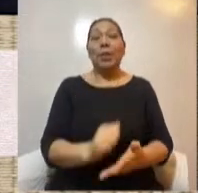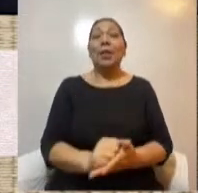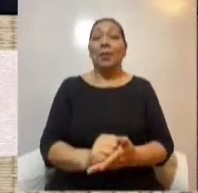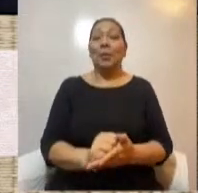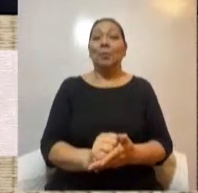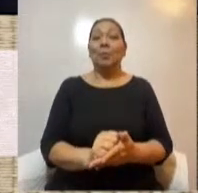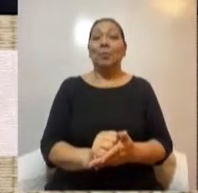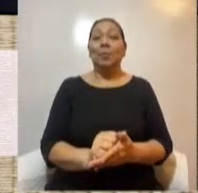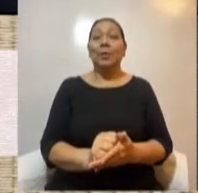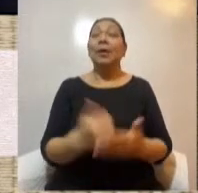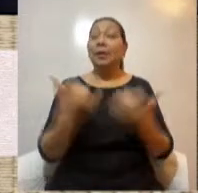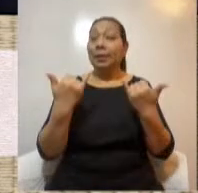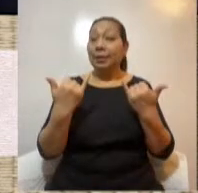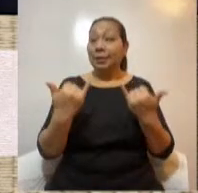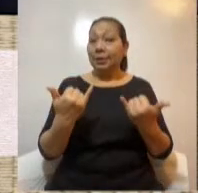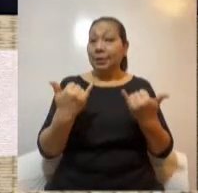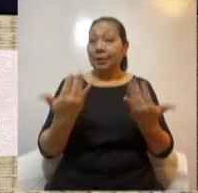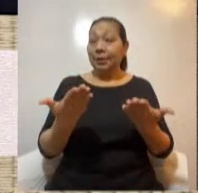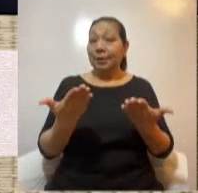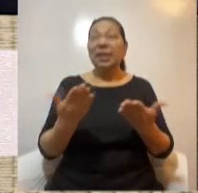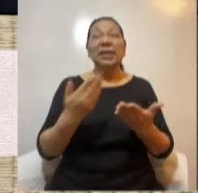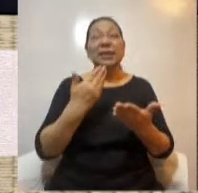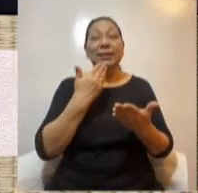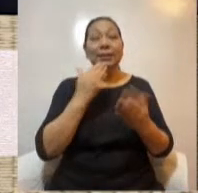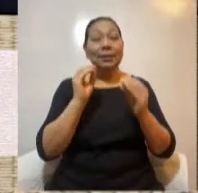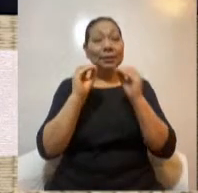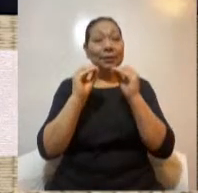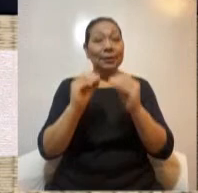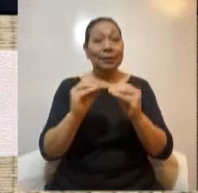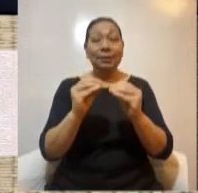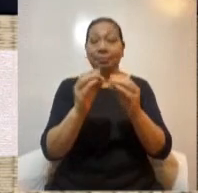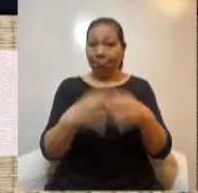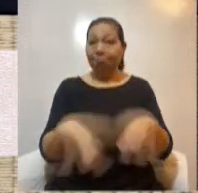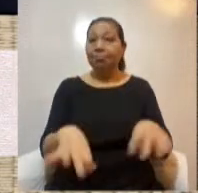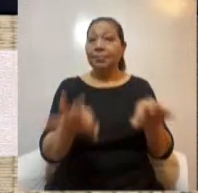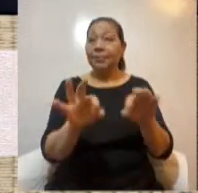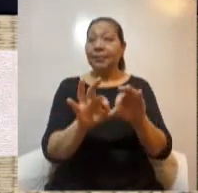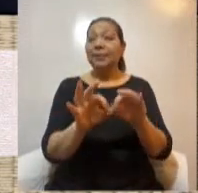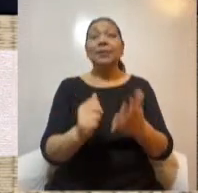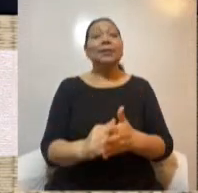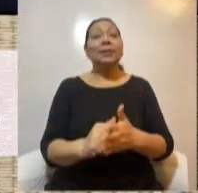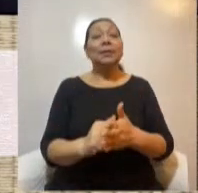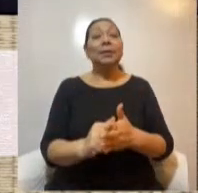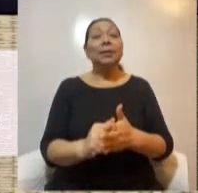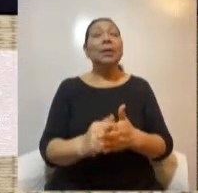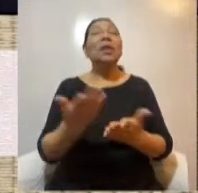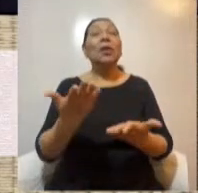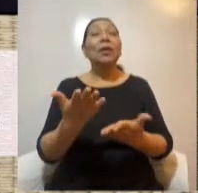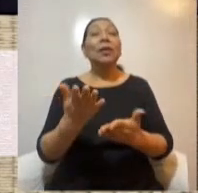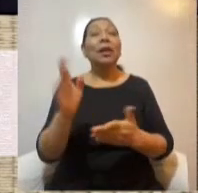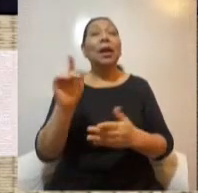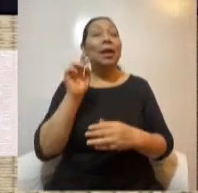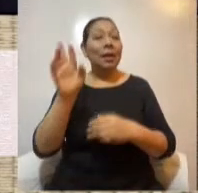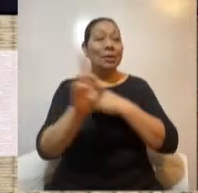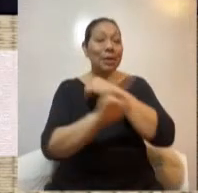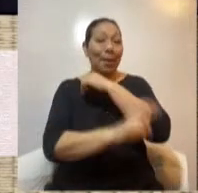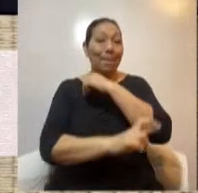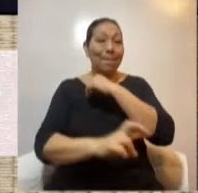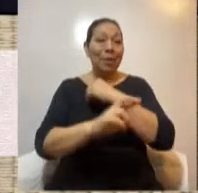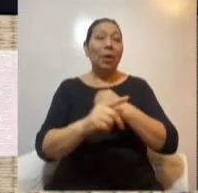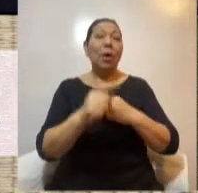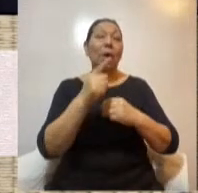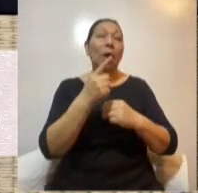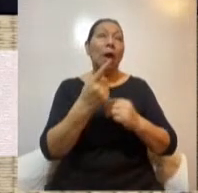cuidadoras. Este caso fue decidido, un caso emblemático, fue decidido en los Estados Unidos de